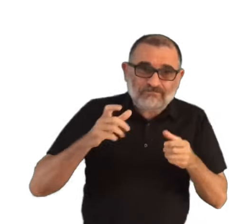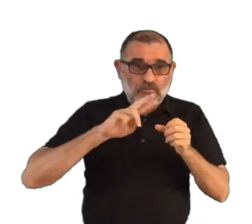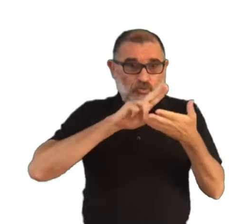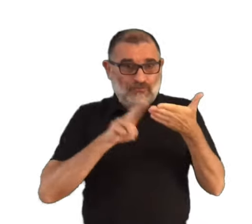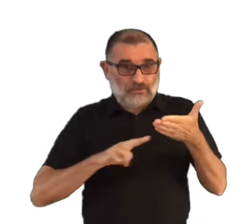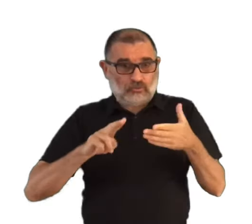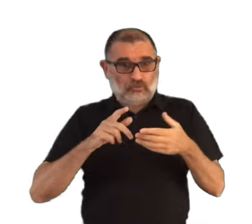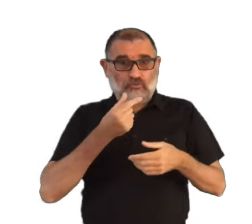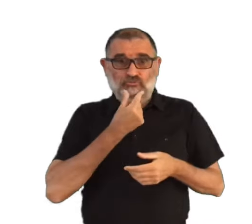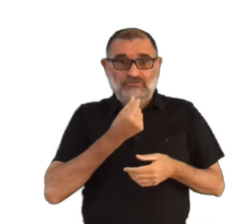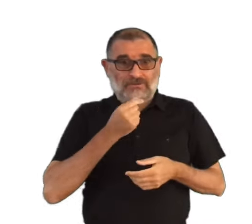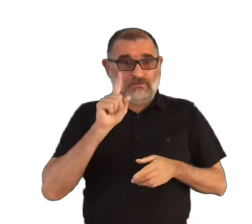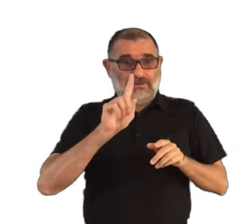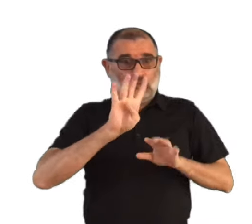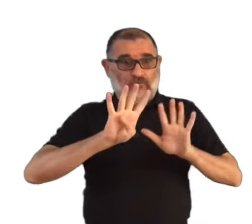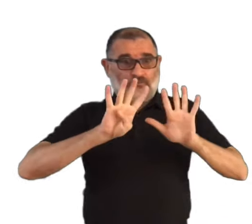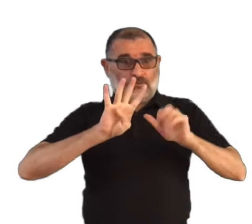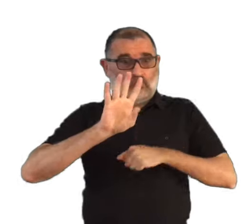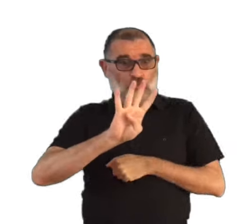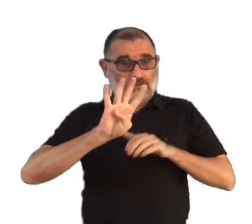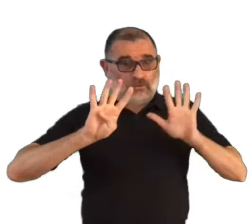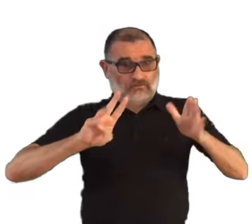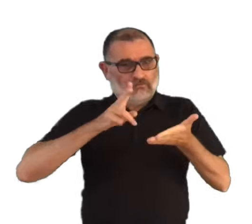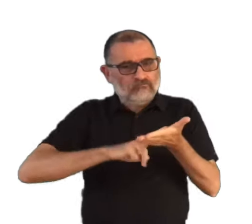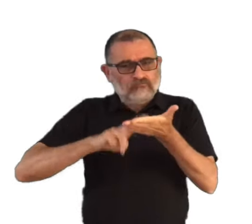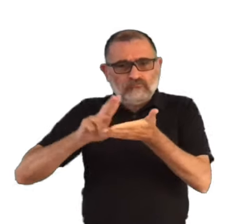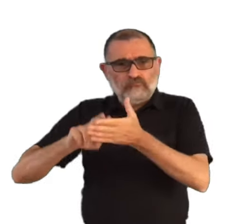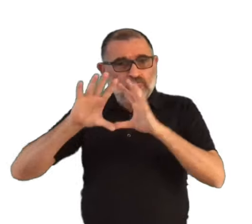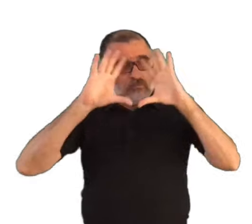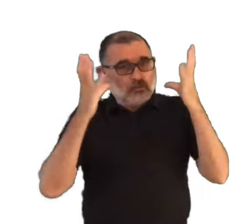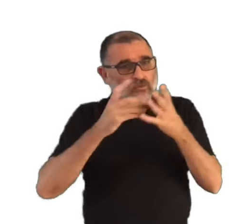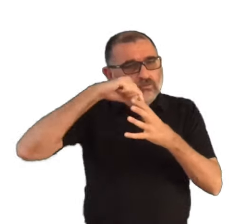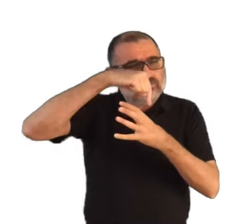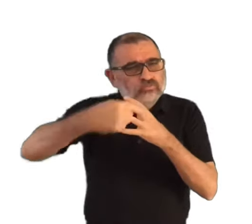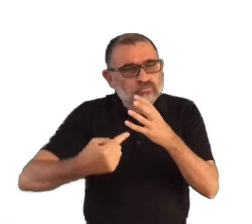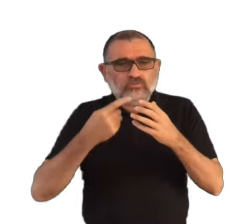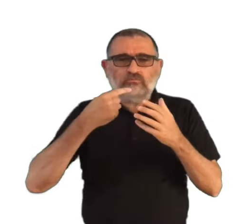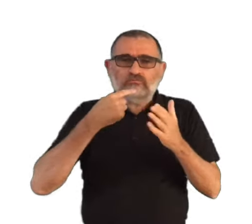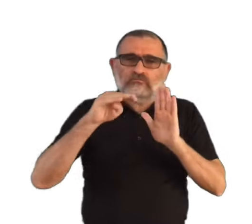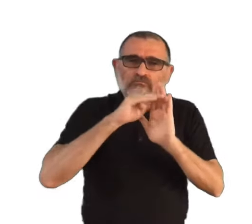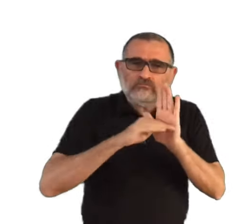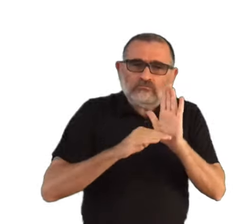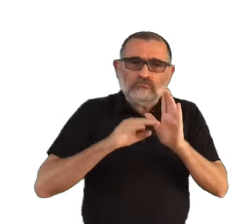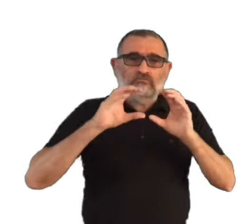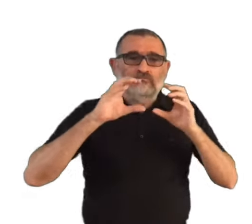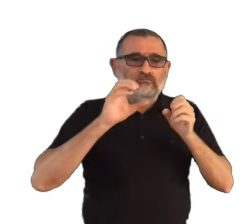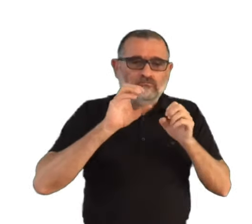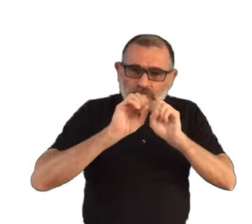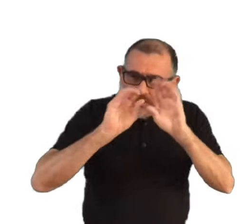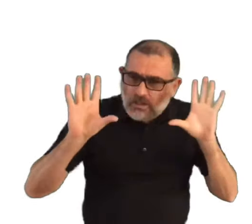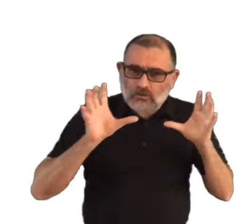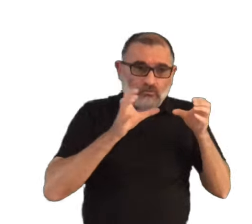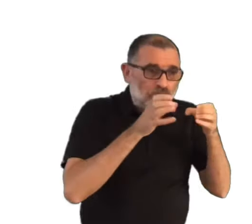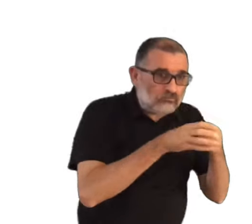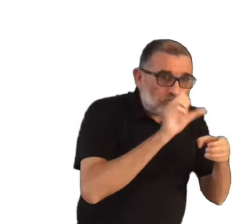Ginebra de 1949, firmados por países de todo el mundo, establecen distinciones claras entre quienes combaten y quienes no,